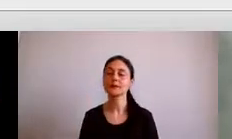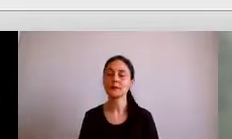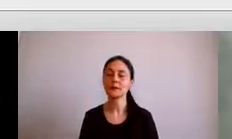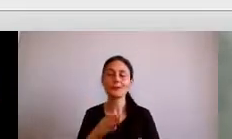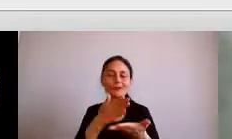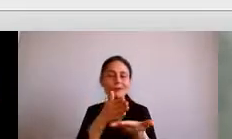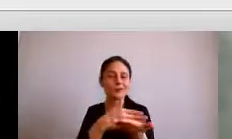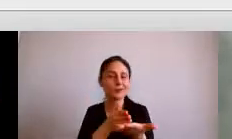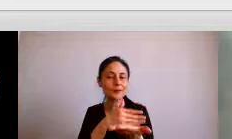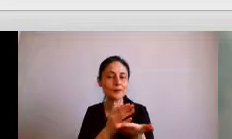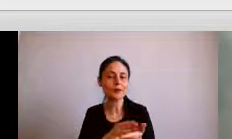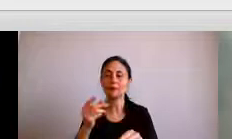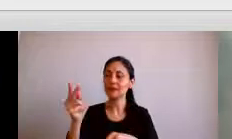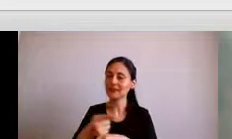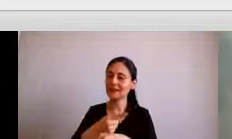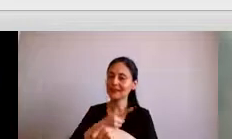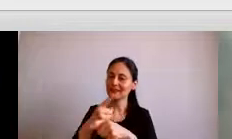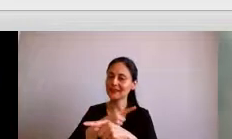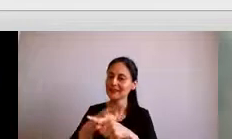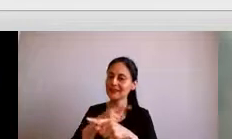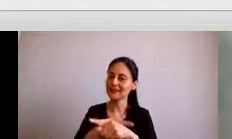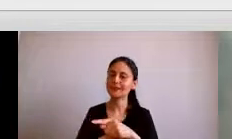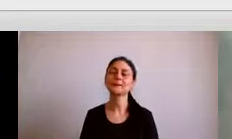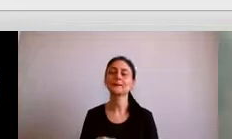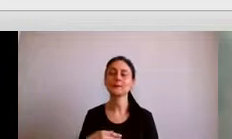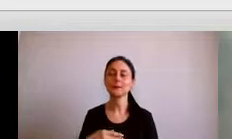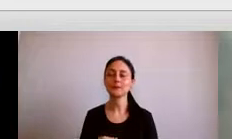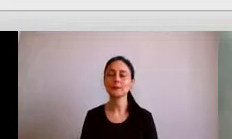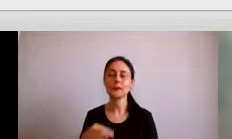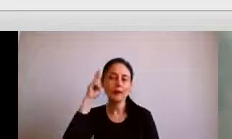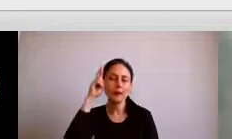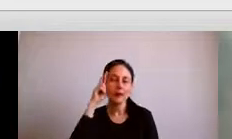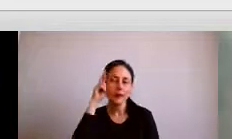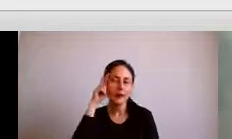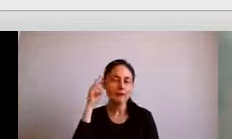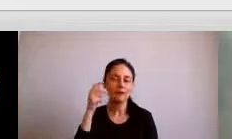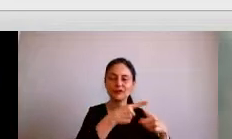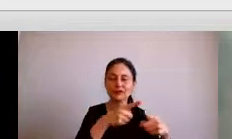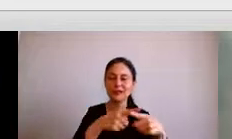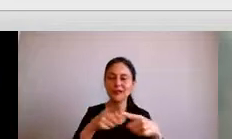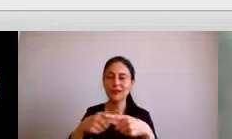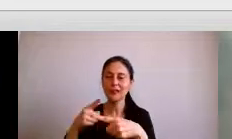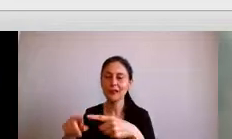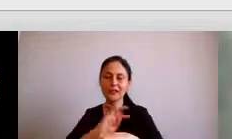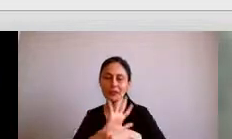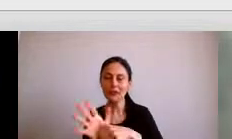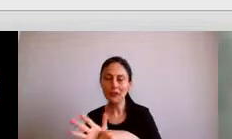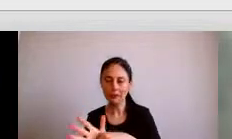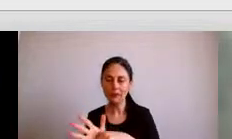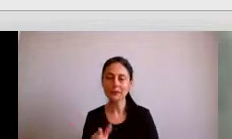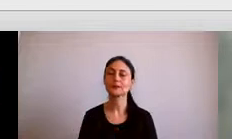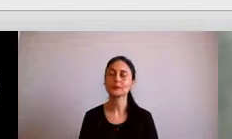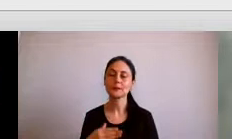de esta jornada, de este coloquio donde podemos reflexionar acerca de distintos aspectos del COVID. Yo voy a dar una